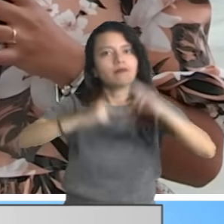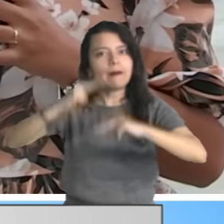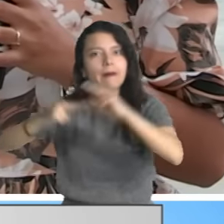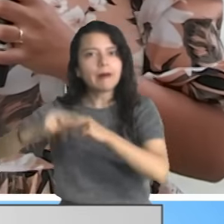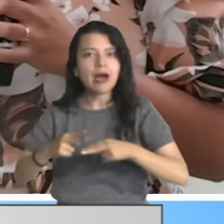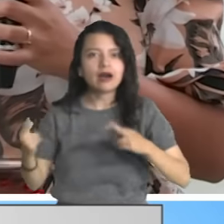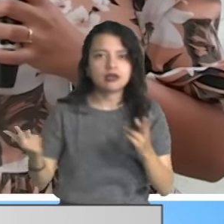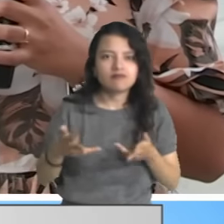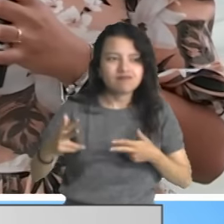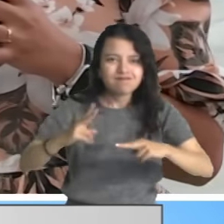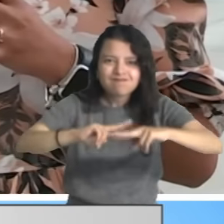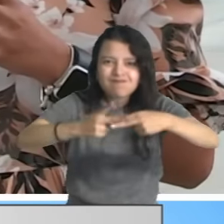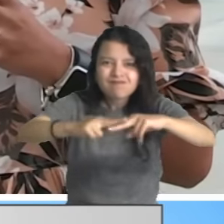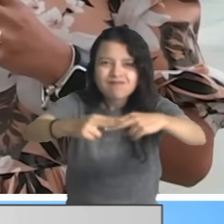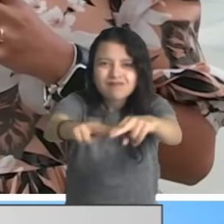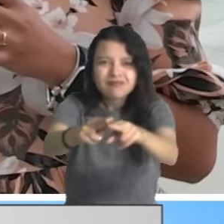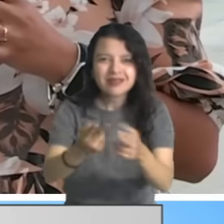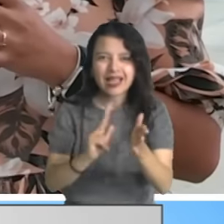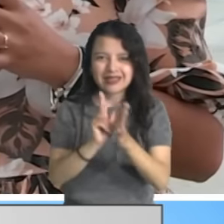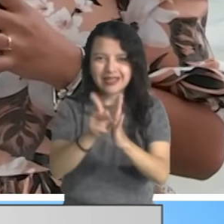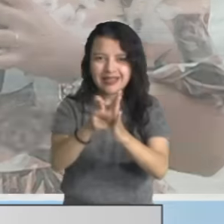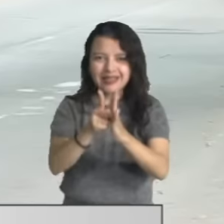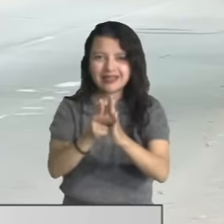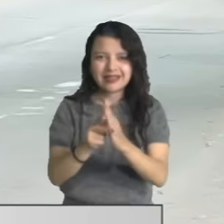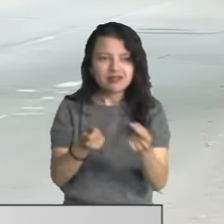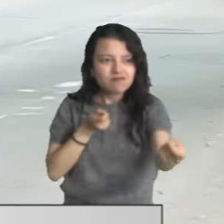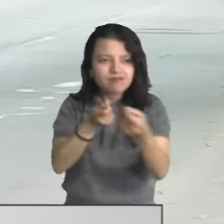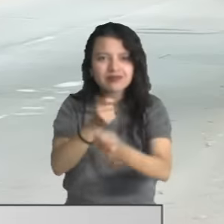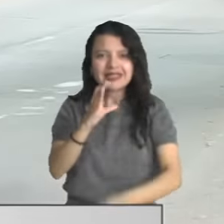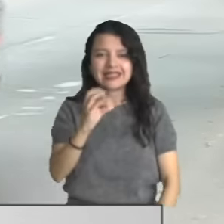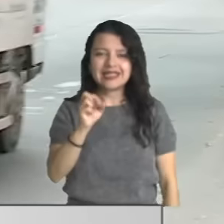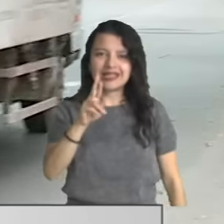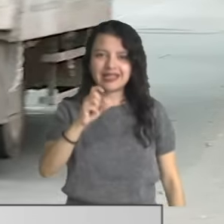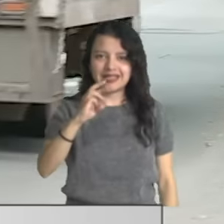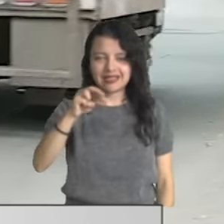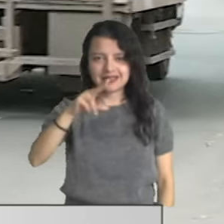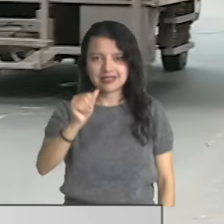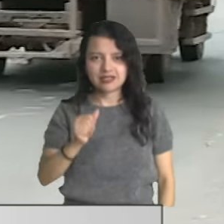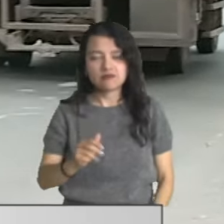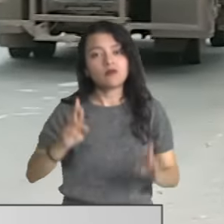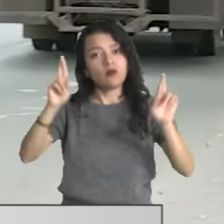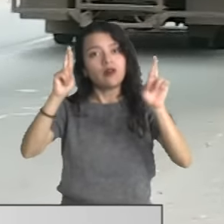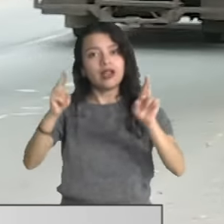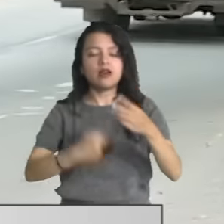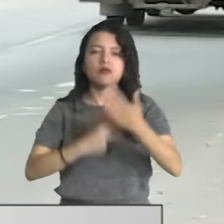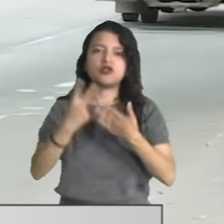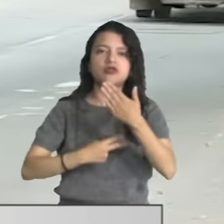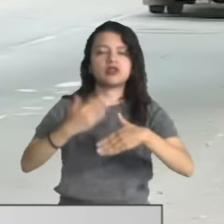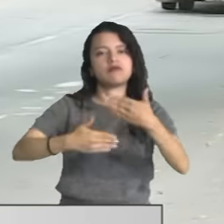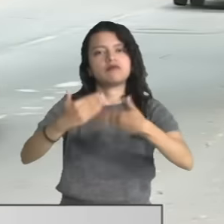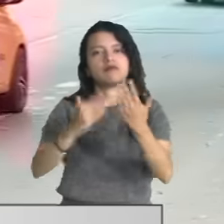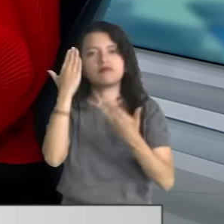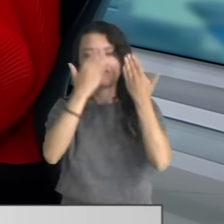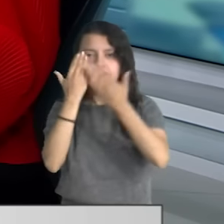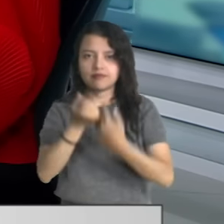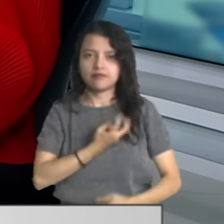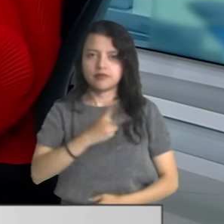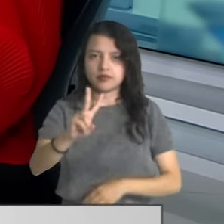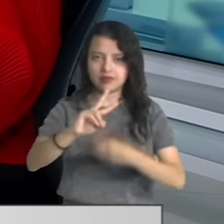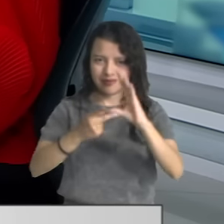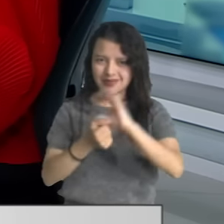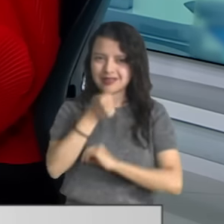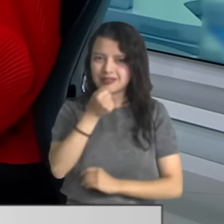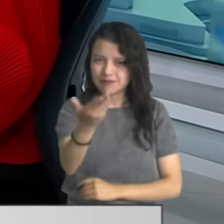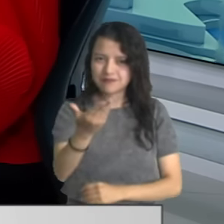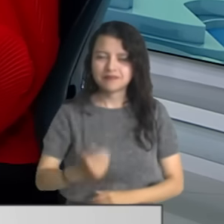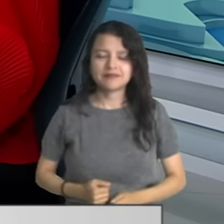la movilidad en la región del suroccidente colombiano. Luisa y televidentes, por el momento de la información desde el sur de la capital vallecaucana, Valentina